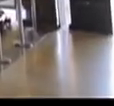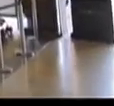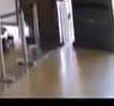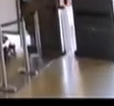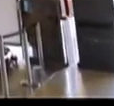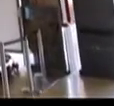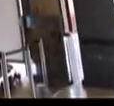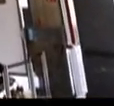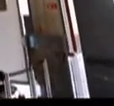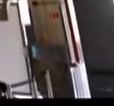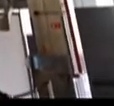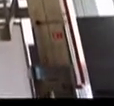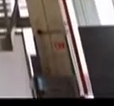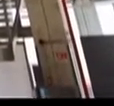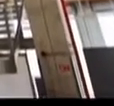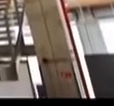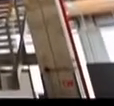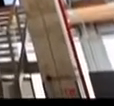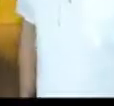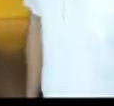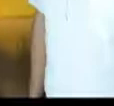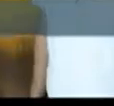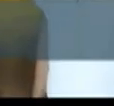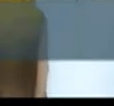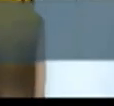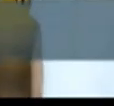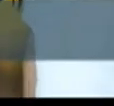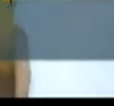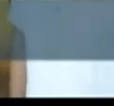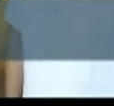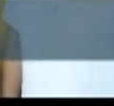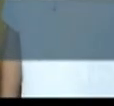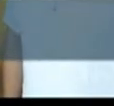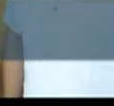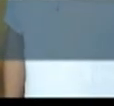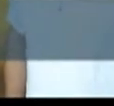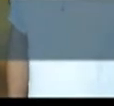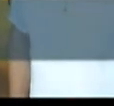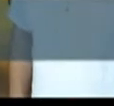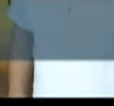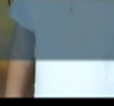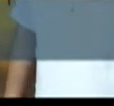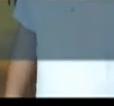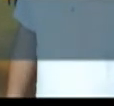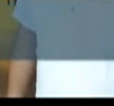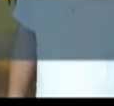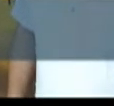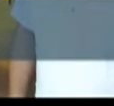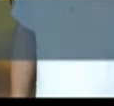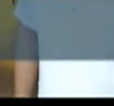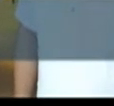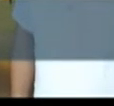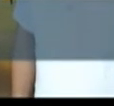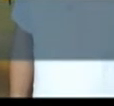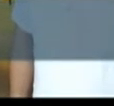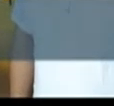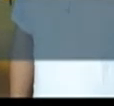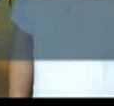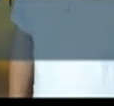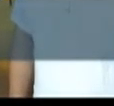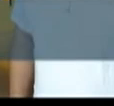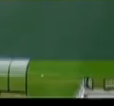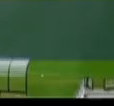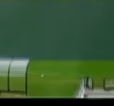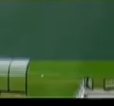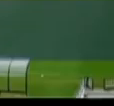de sao paulo paulo machado de carvalho ese motivo fue construido en 2008 para contar un poquito de historia los de obras